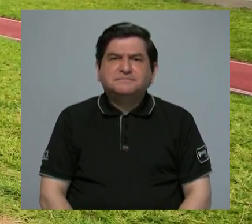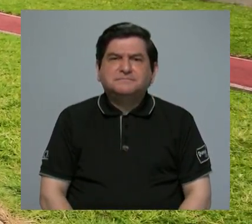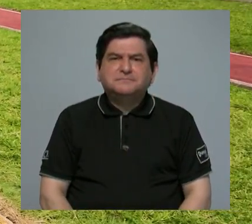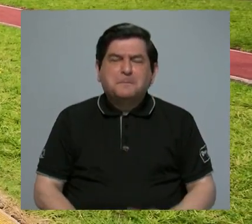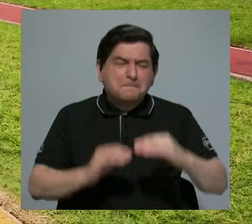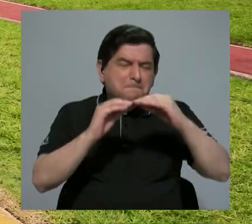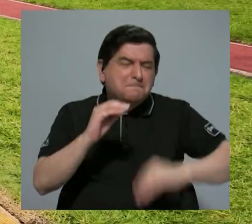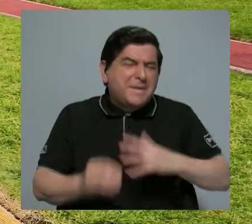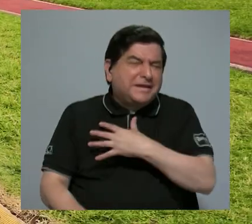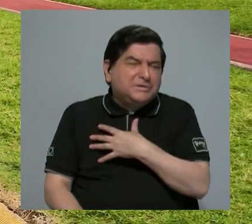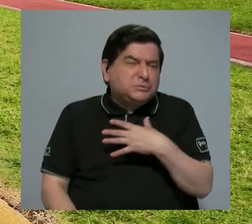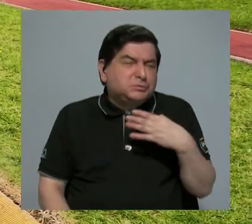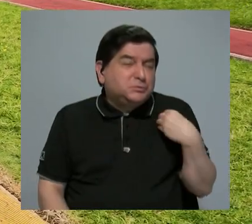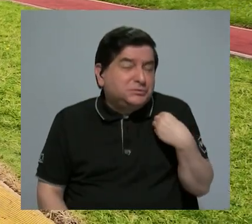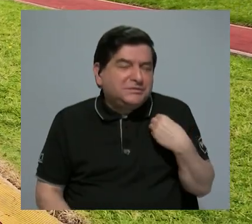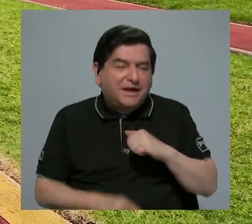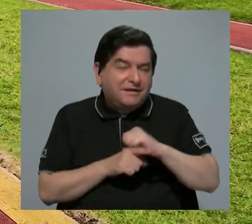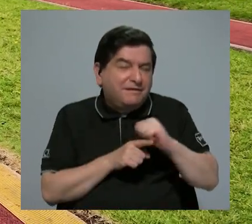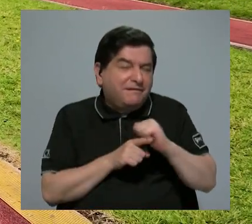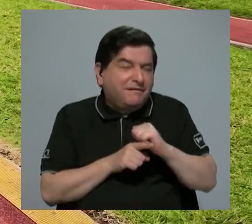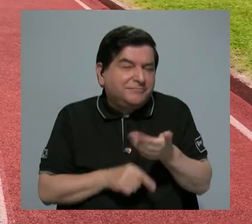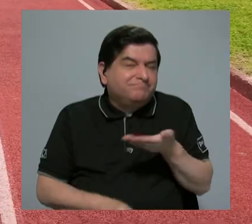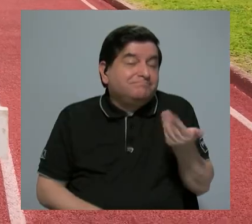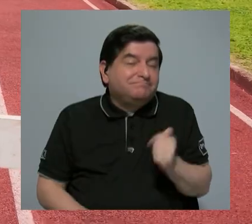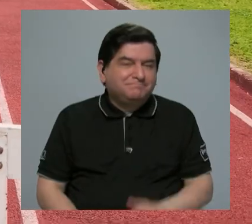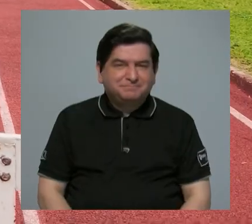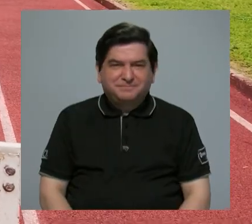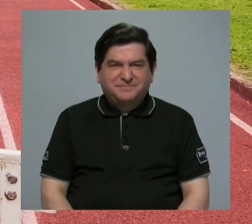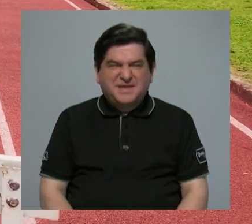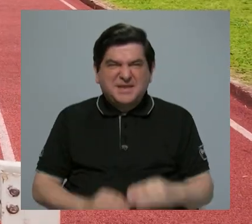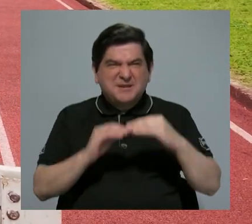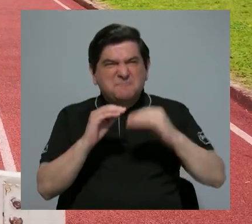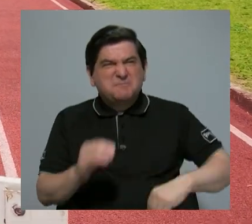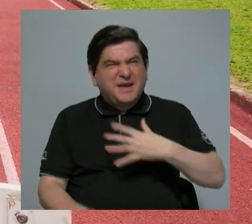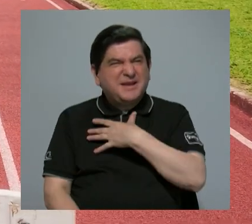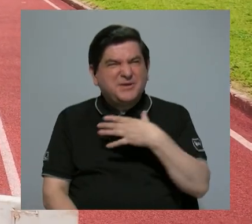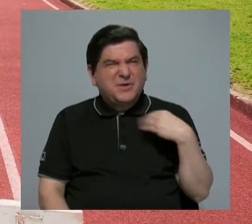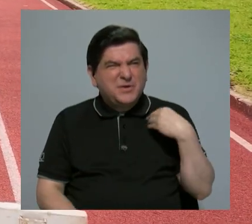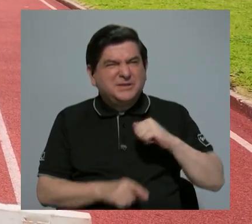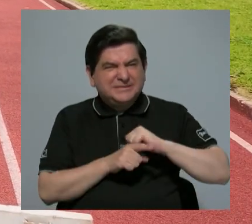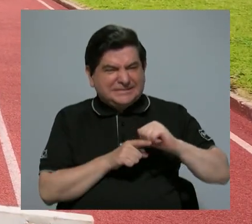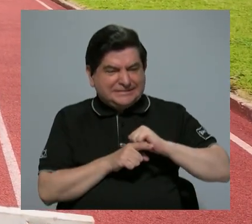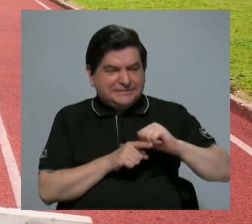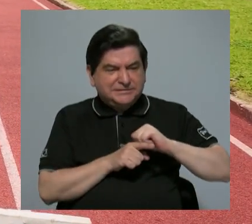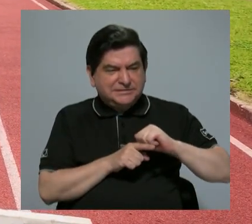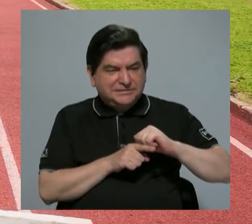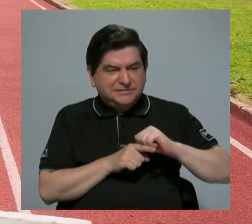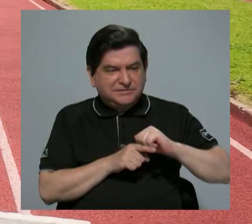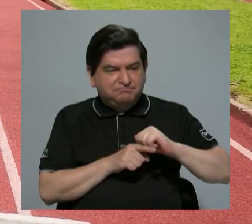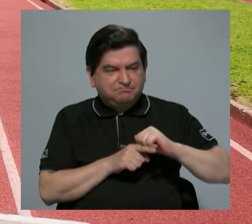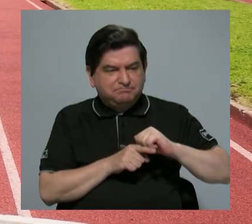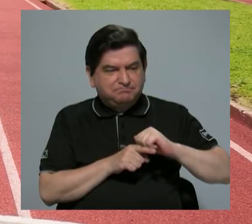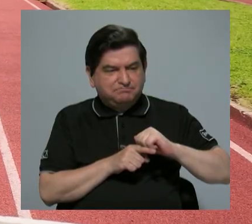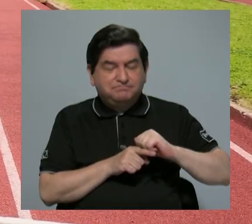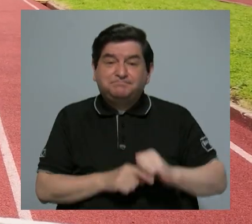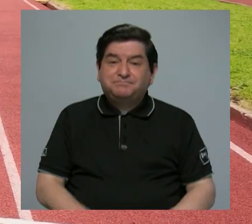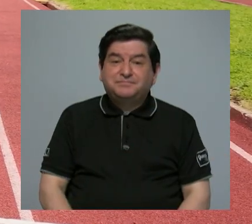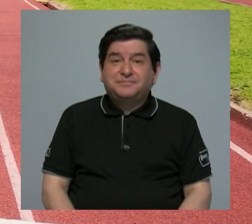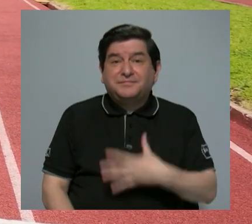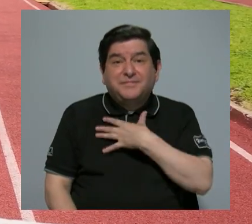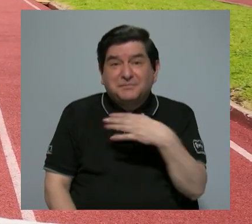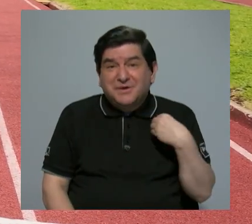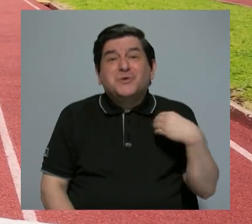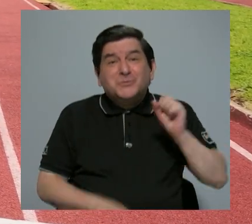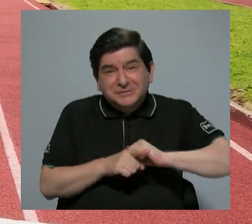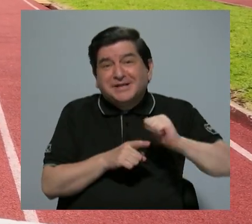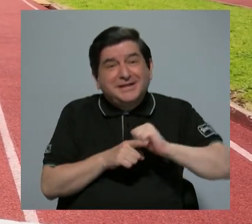¿Qué es lo que menos le gusta de entrenar? Lo que menos me gusta de entrenar, bueno, es que me